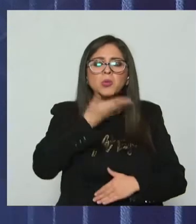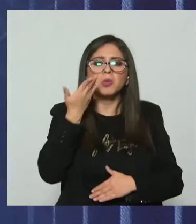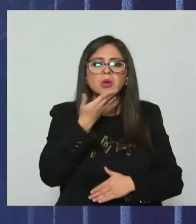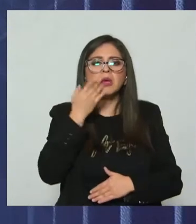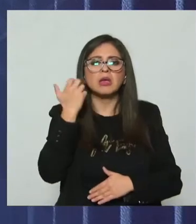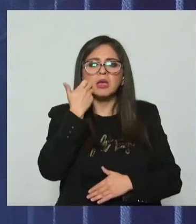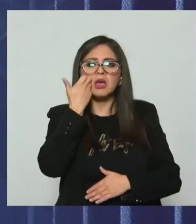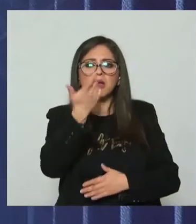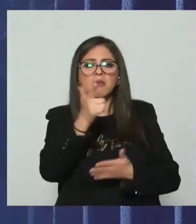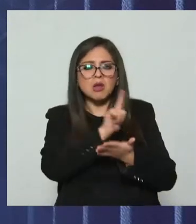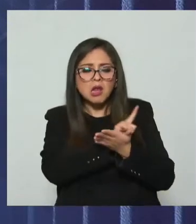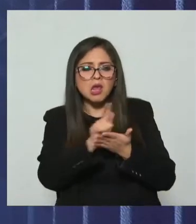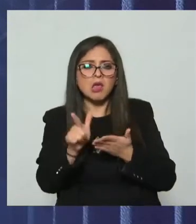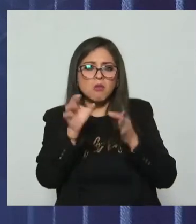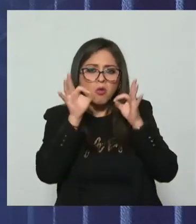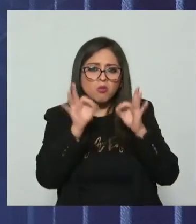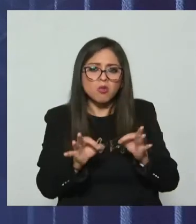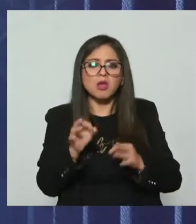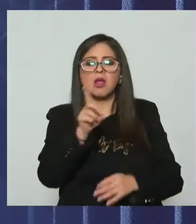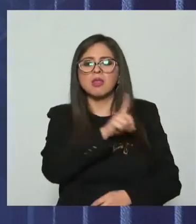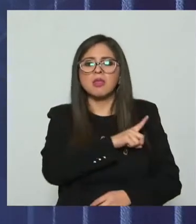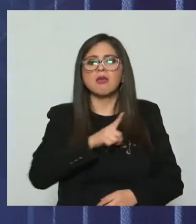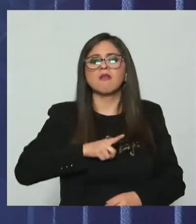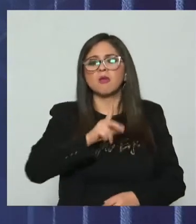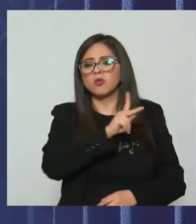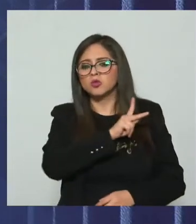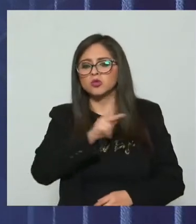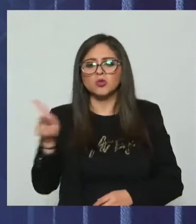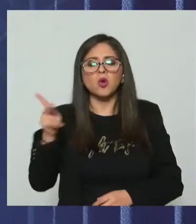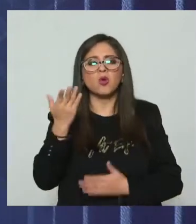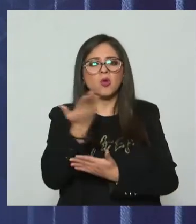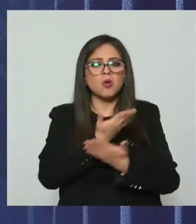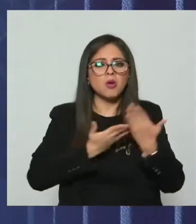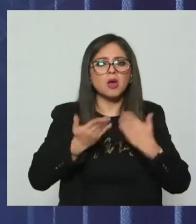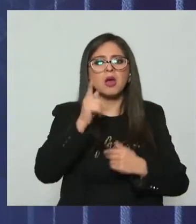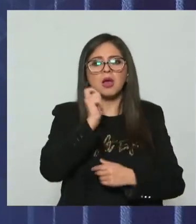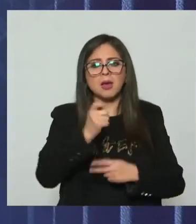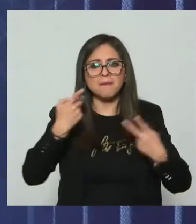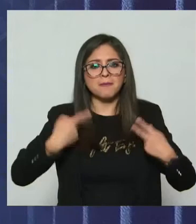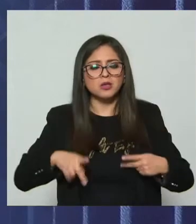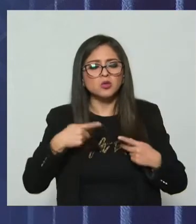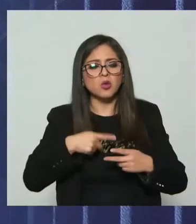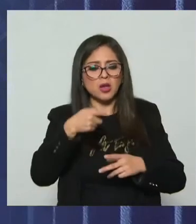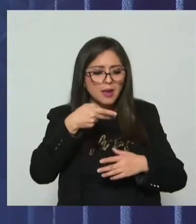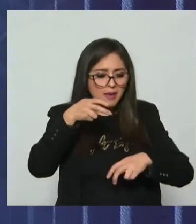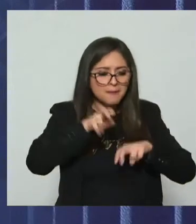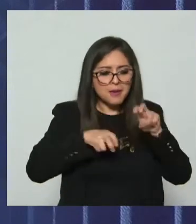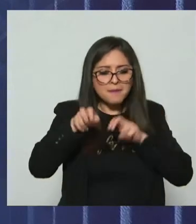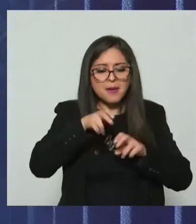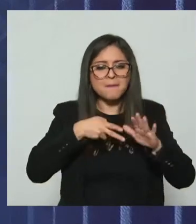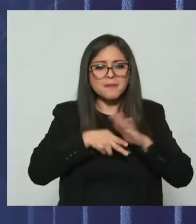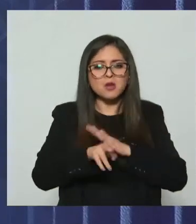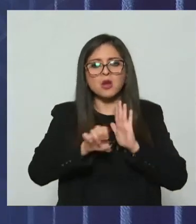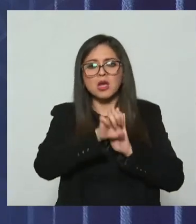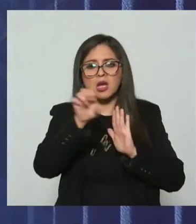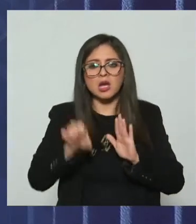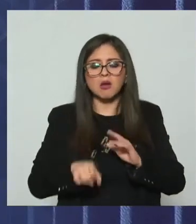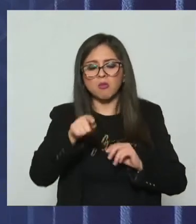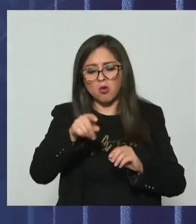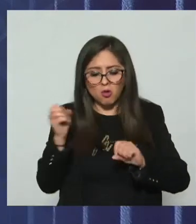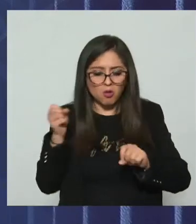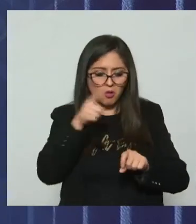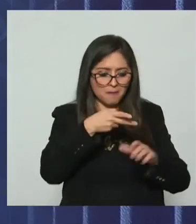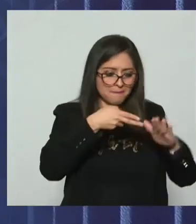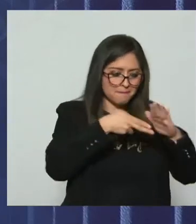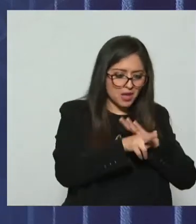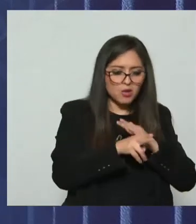esté limpio, que esté presentable, hay que colaborar, no hay que arrojar basura en los vagones. Usted bien sabe que también arrojar basura tanto